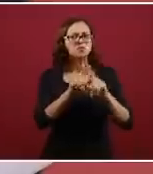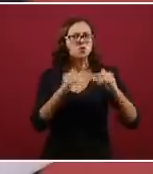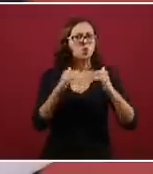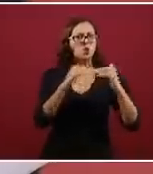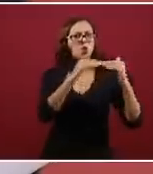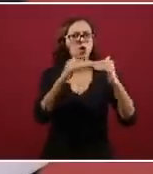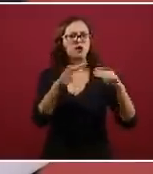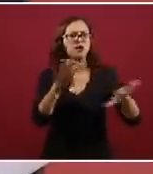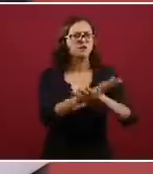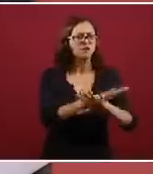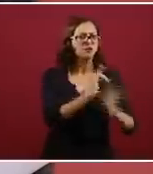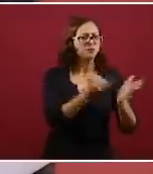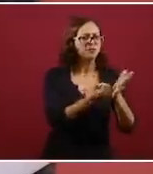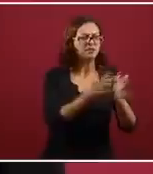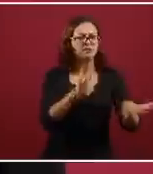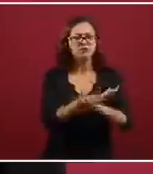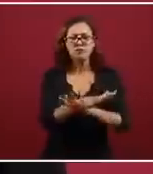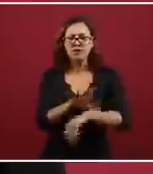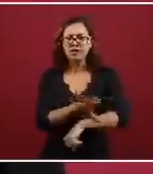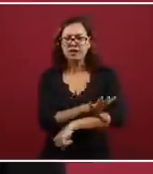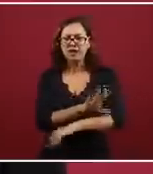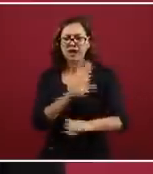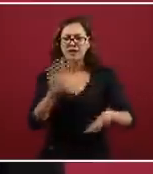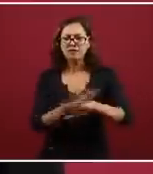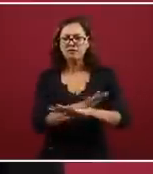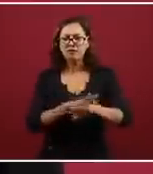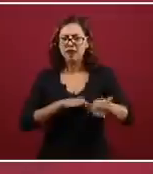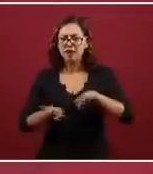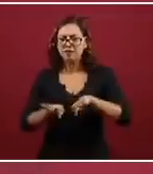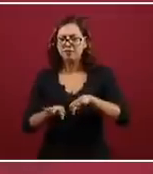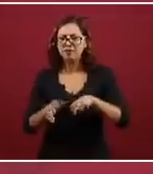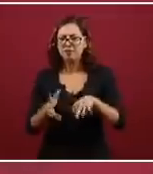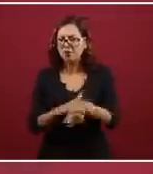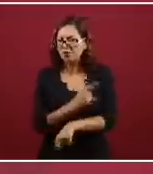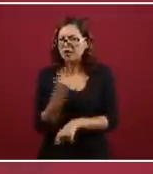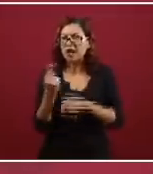Reforma fiscal, reforma energética, reforma laboral,